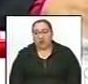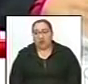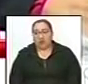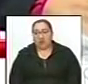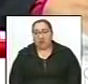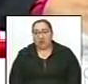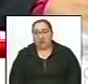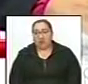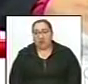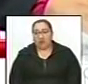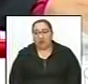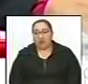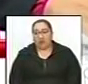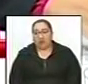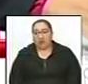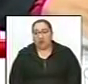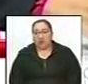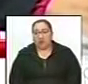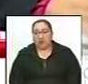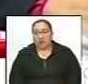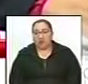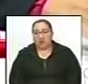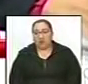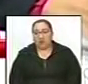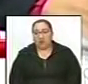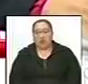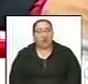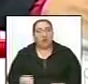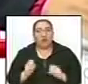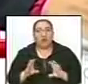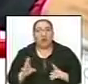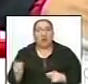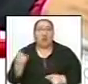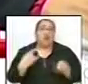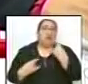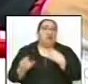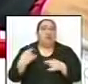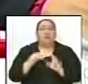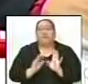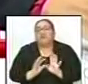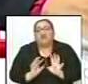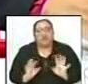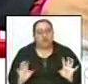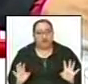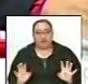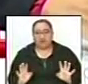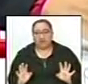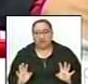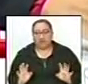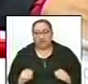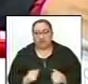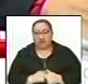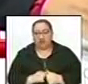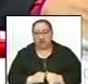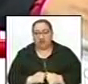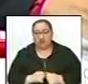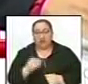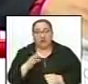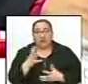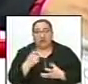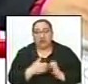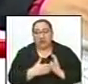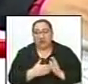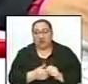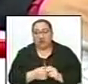concluir con lo siguiente. No nos dejemos influenciar por la verosimilitud que